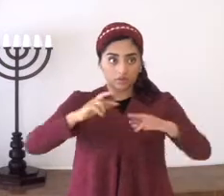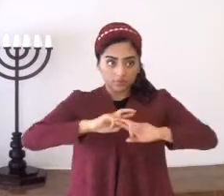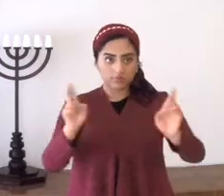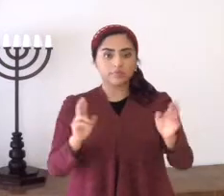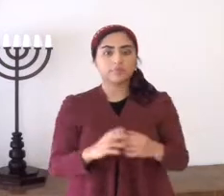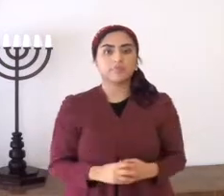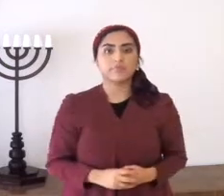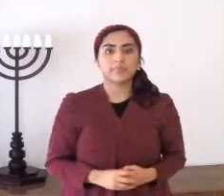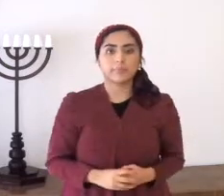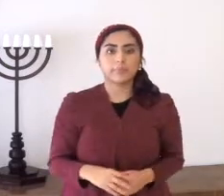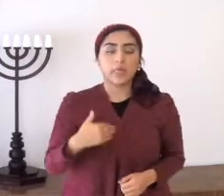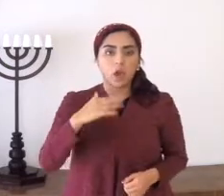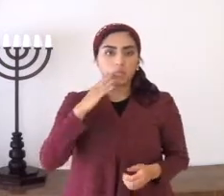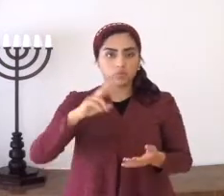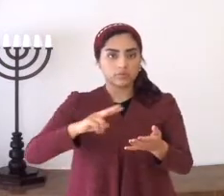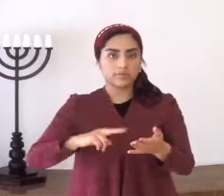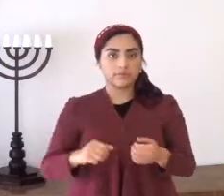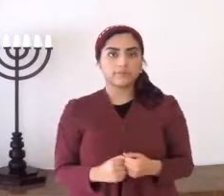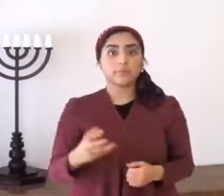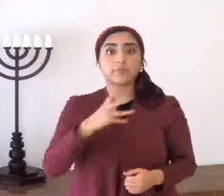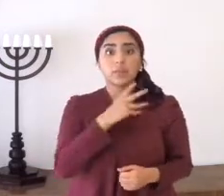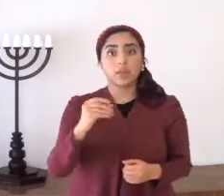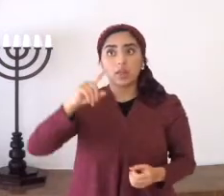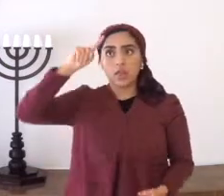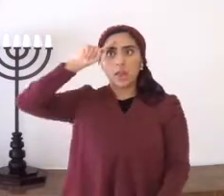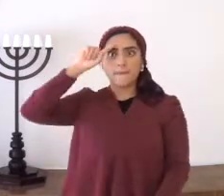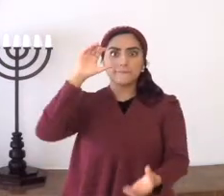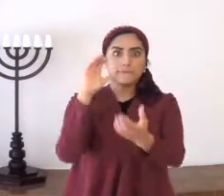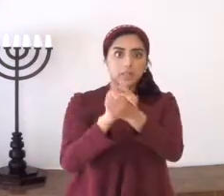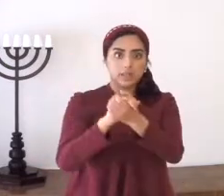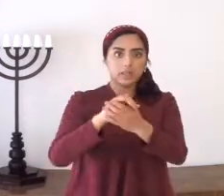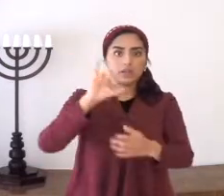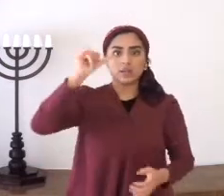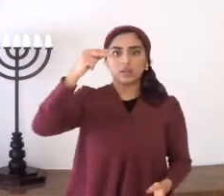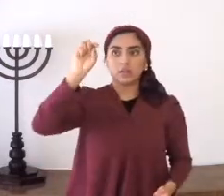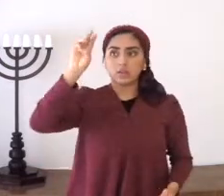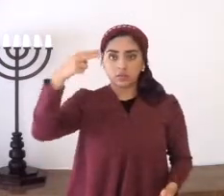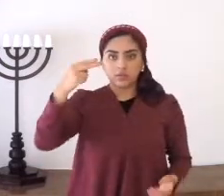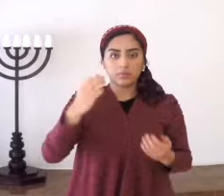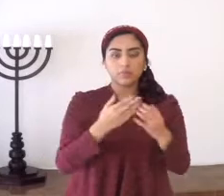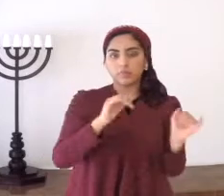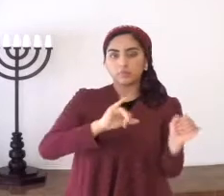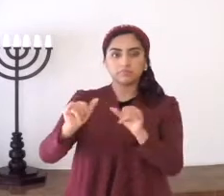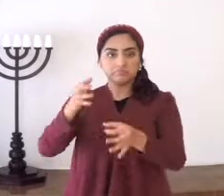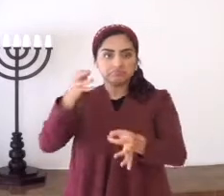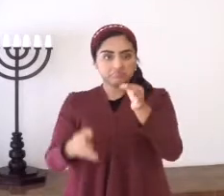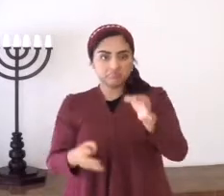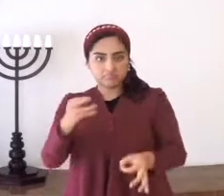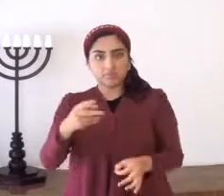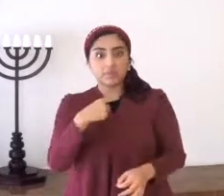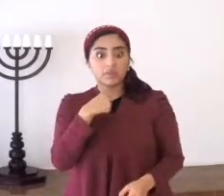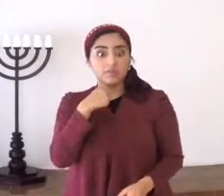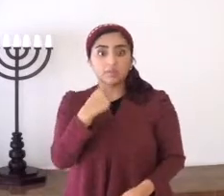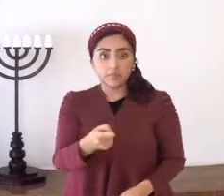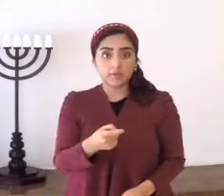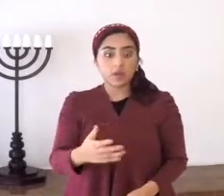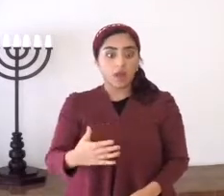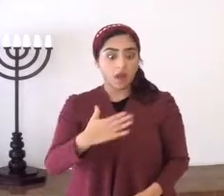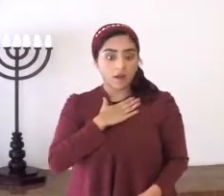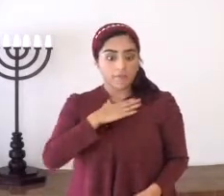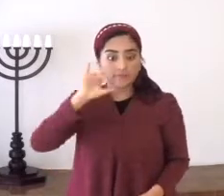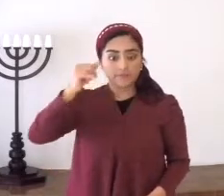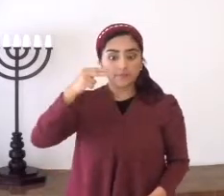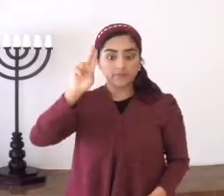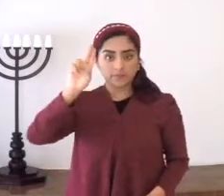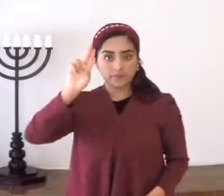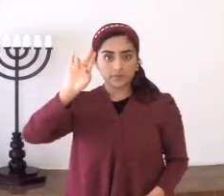Génesis, Bereshit 15, verso 6, ¿lo tienen? Ok, voy a leer. Y creyó a Yahweh y le fue contado